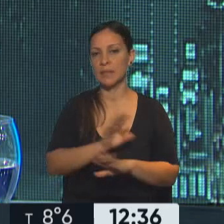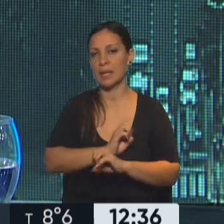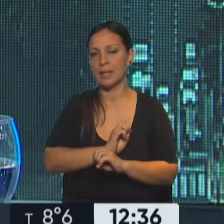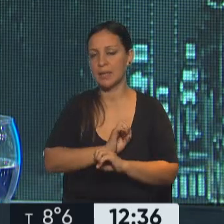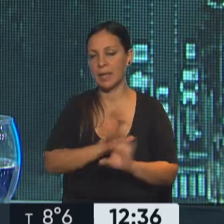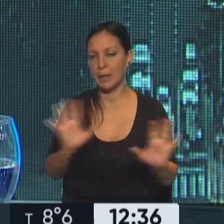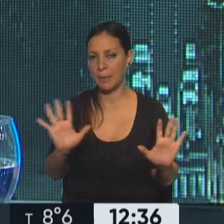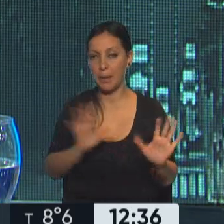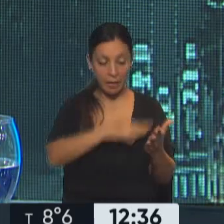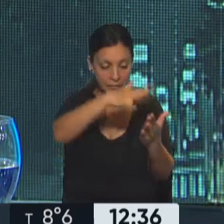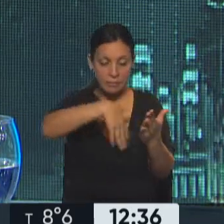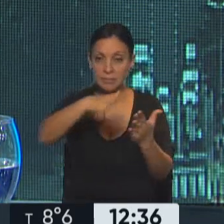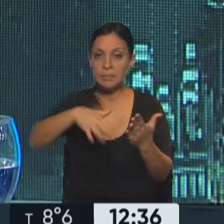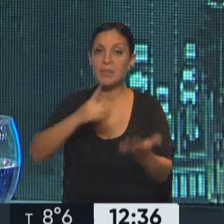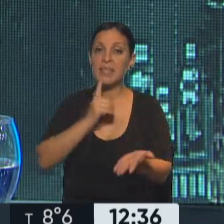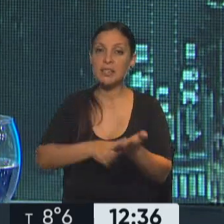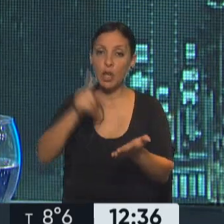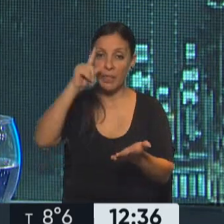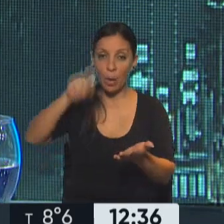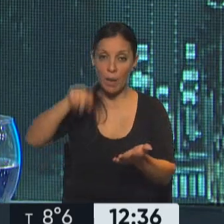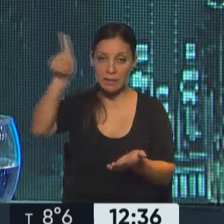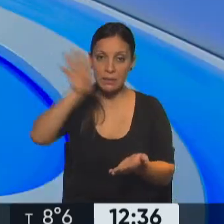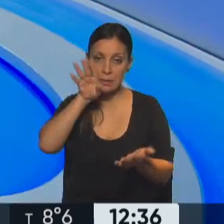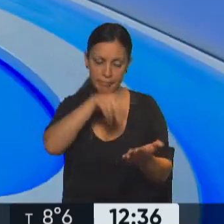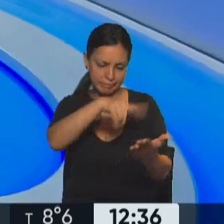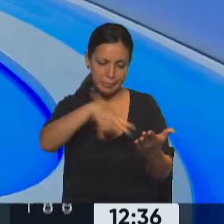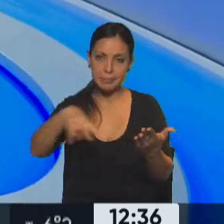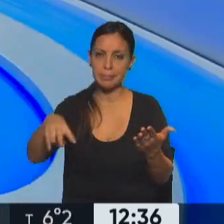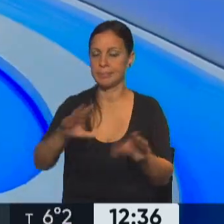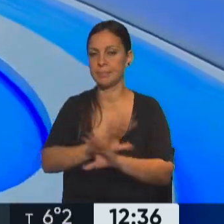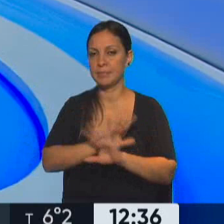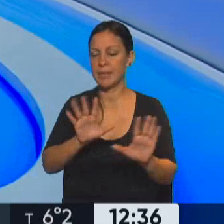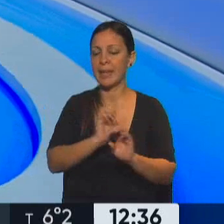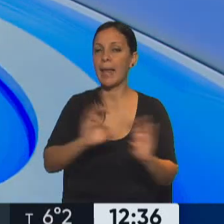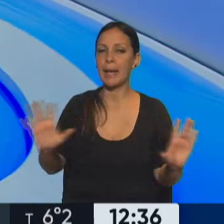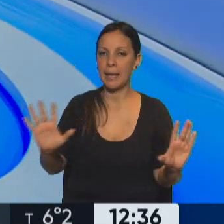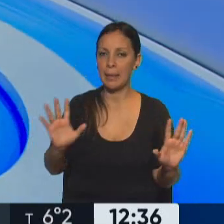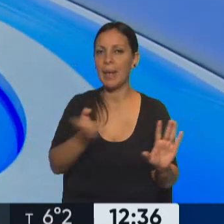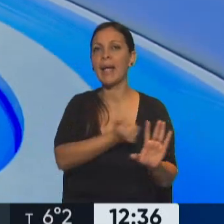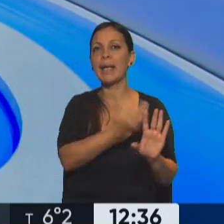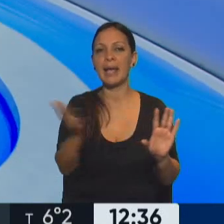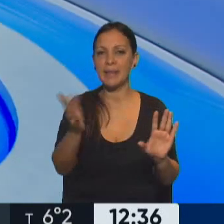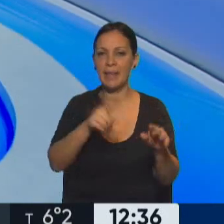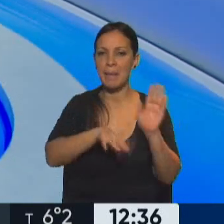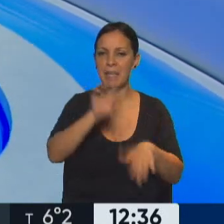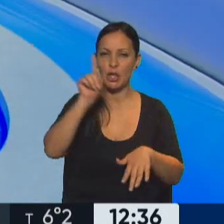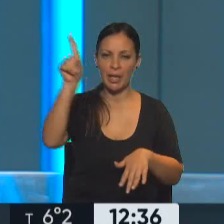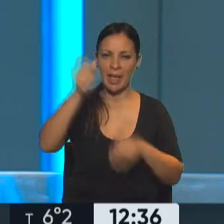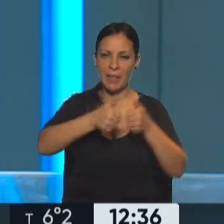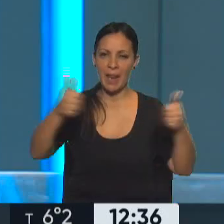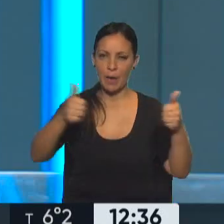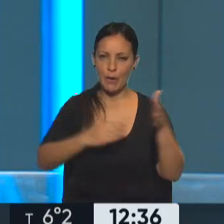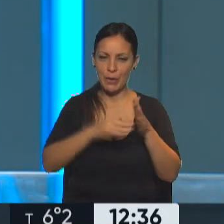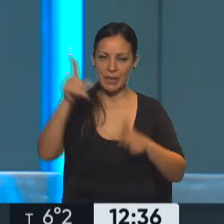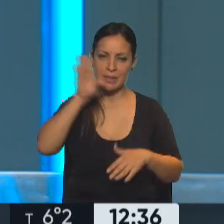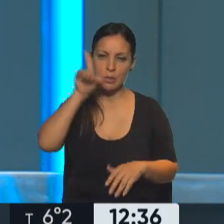el fallo en lo que hace a la mayoría de votantes de la Corte, pero es muy importante lo que dicen